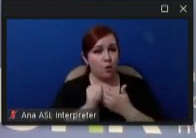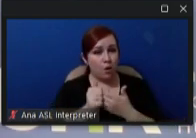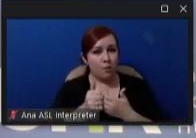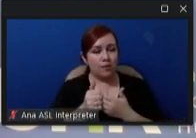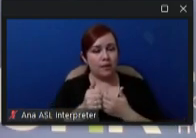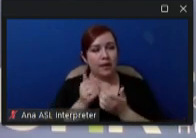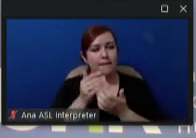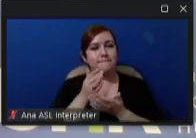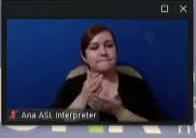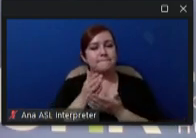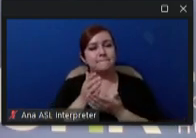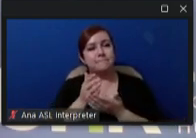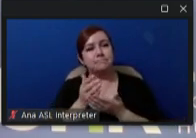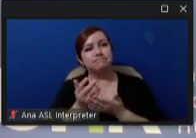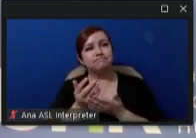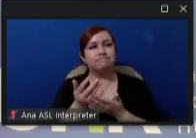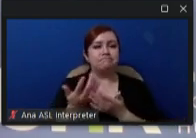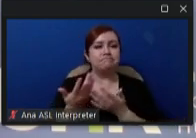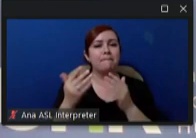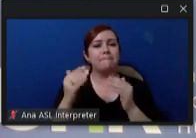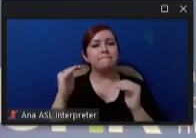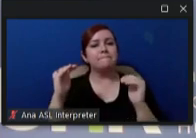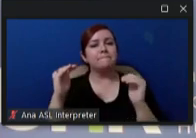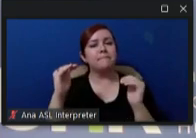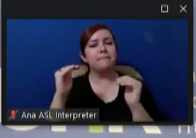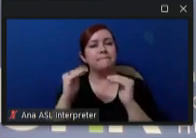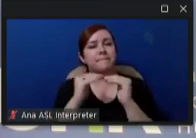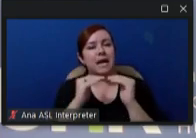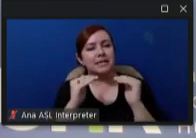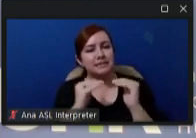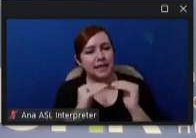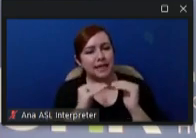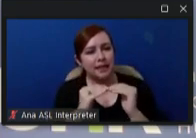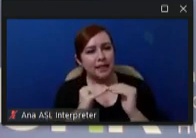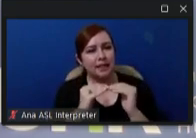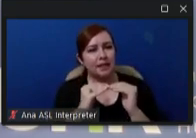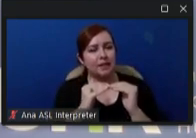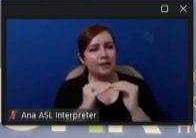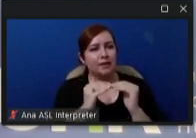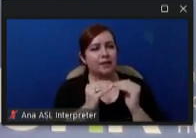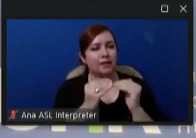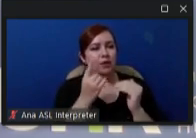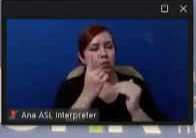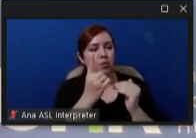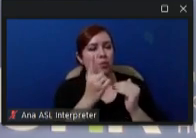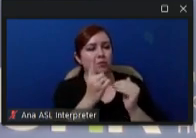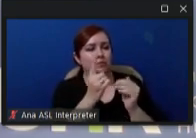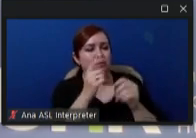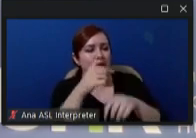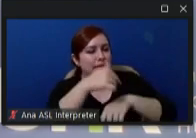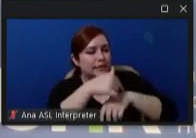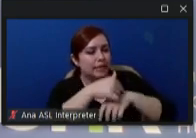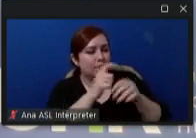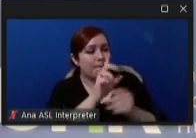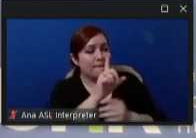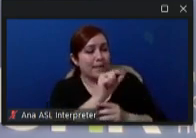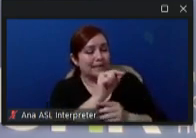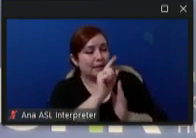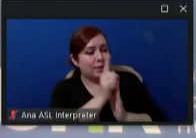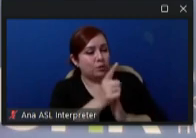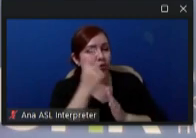pero igualitaria, en 20 minutos para sociedad civil, 20 minutos para el